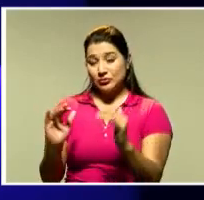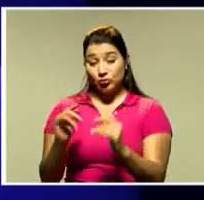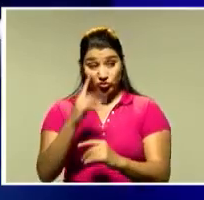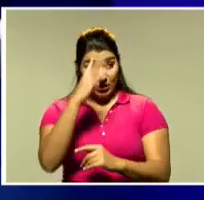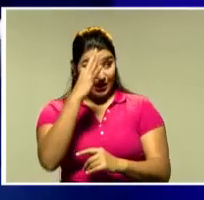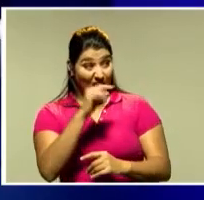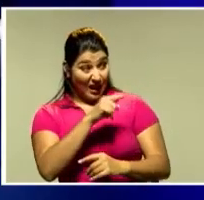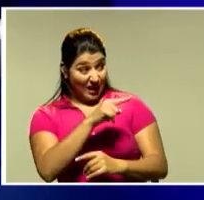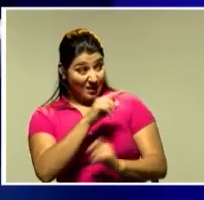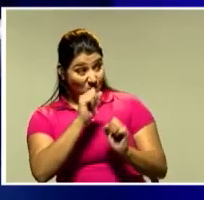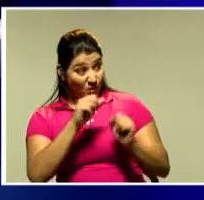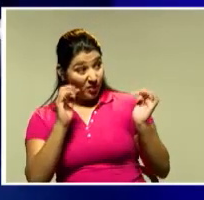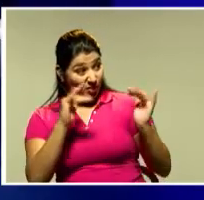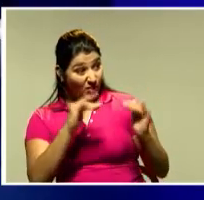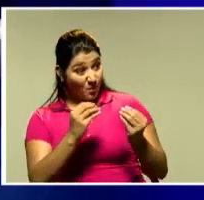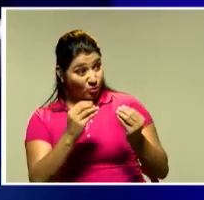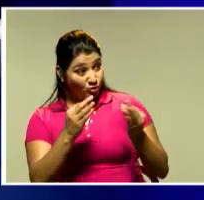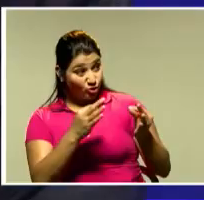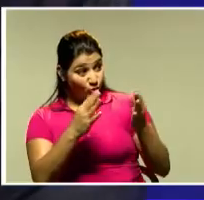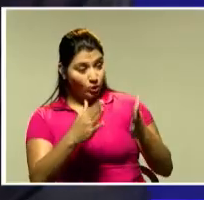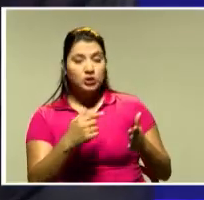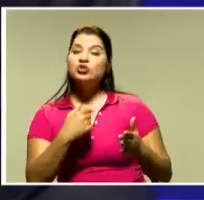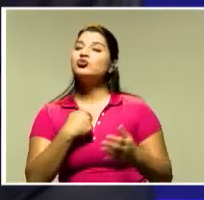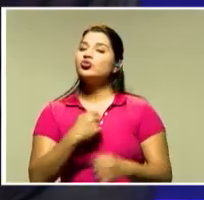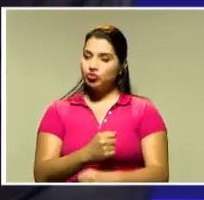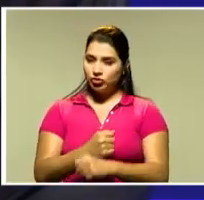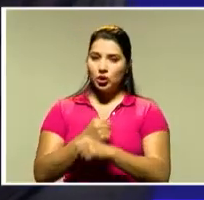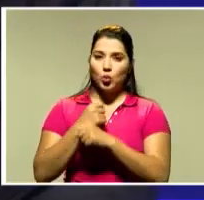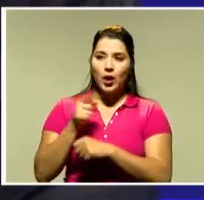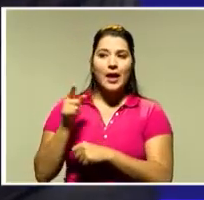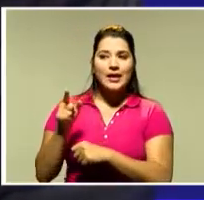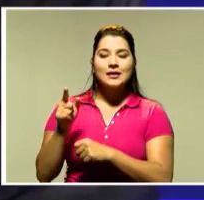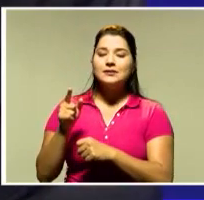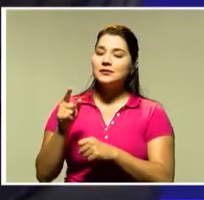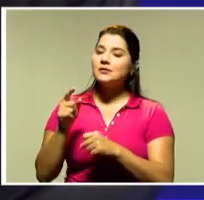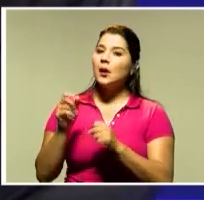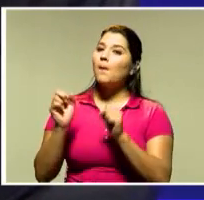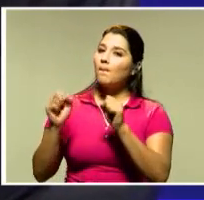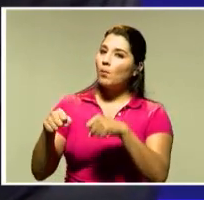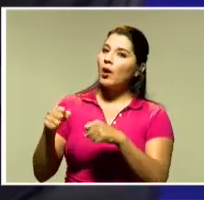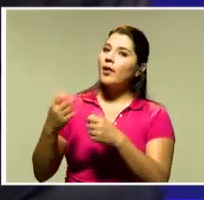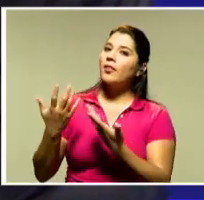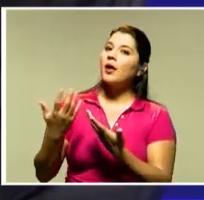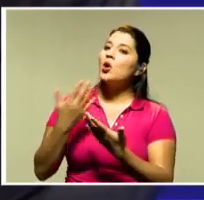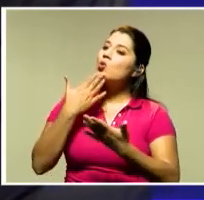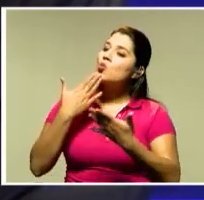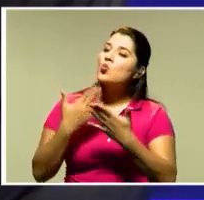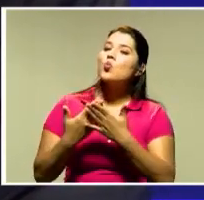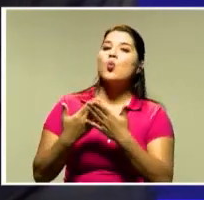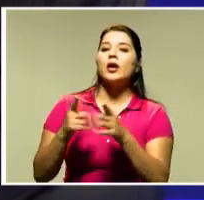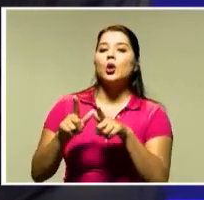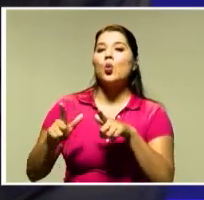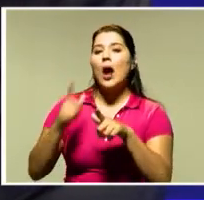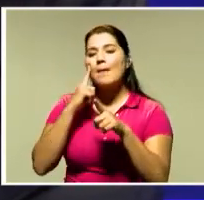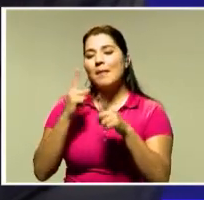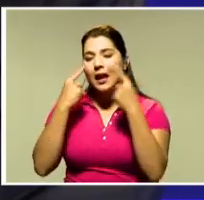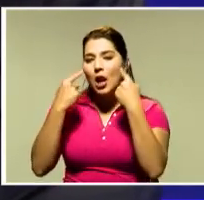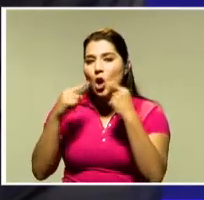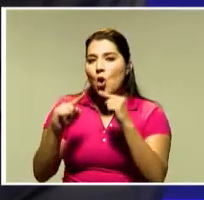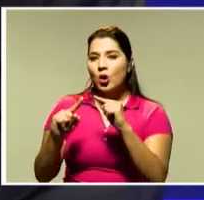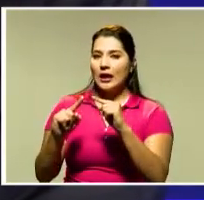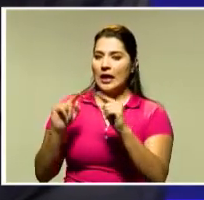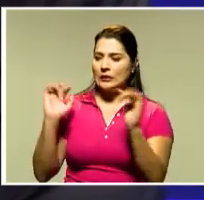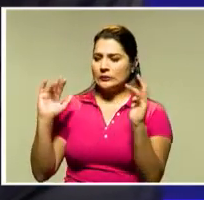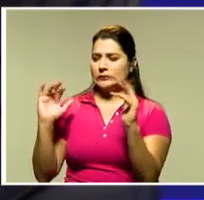turismo a la provincia? Yo estoy convencido de que ese podría ser un gran detonante en materia de turismo, y también tengo que darle